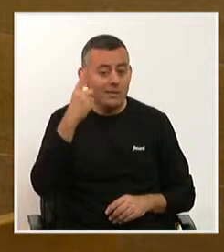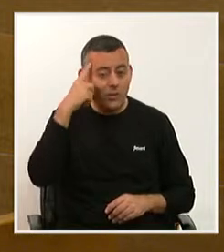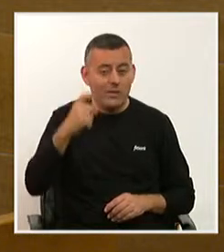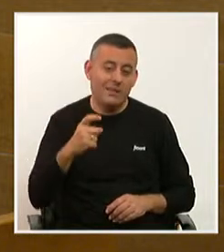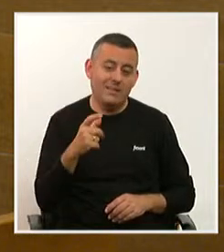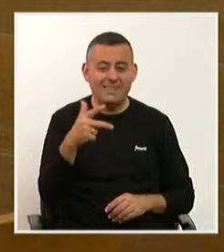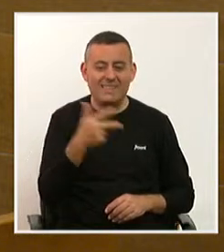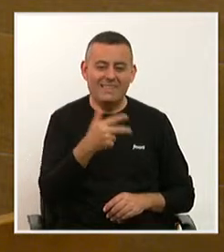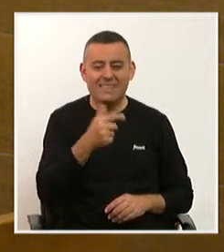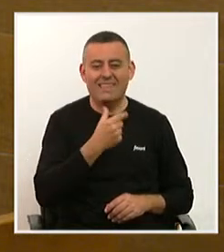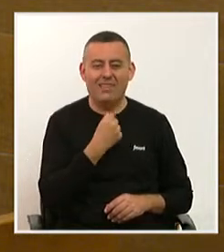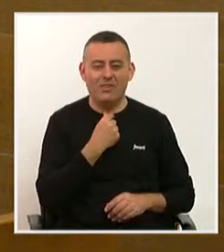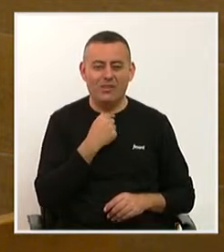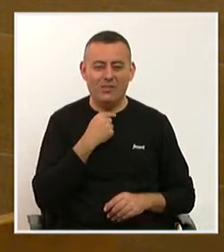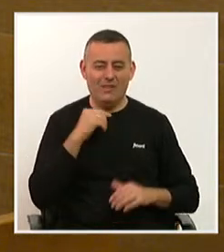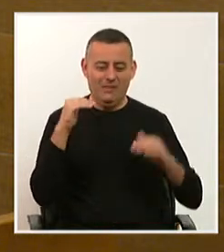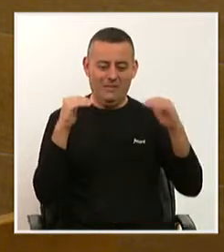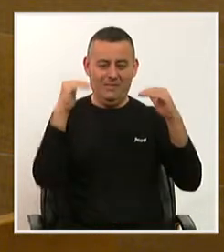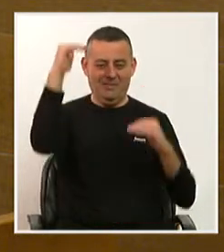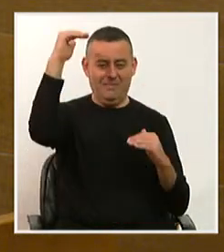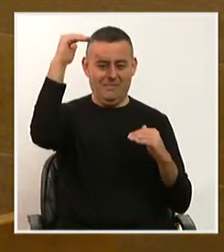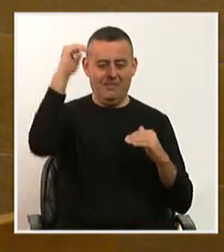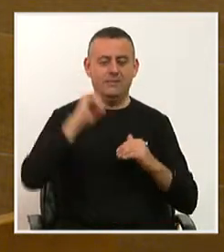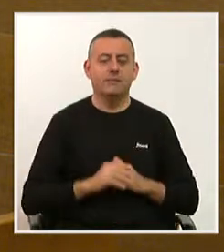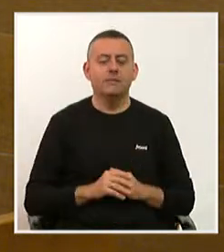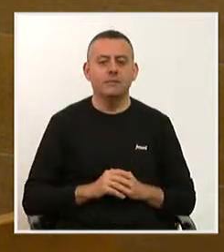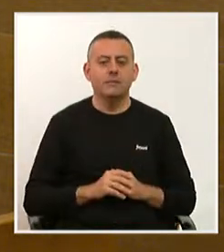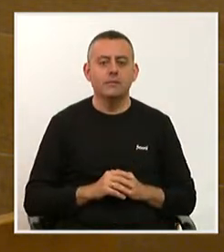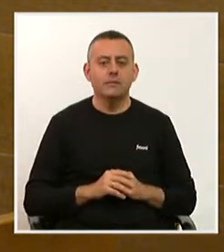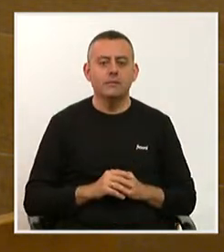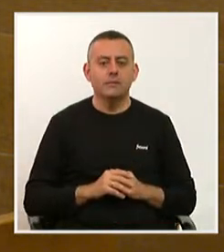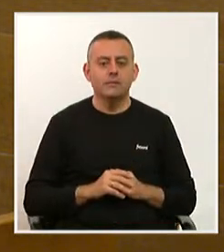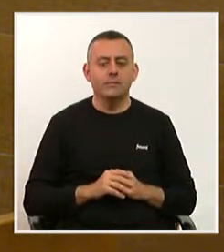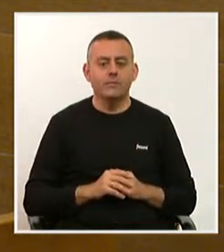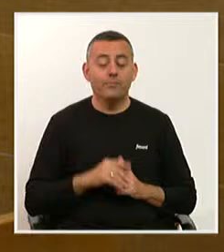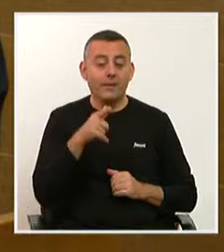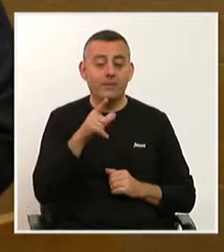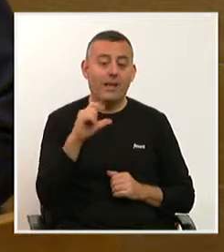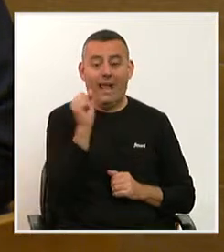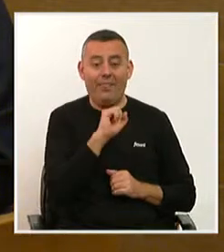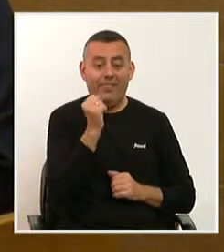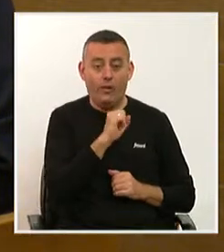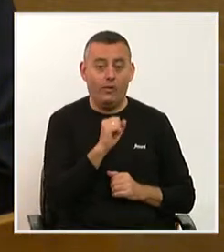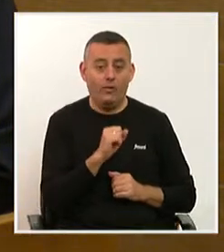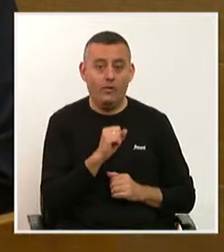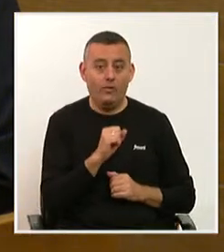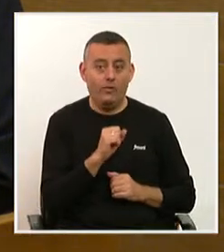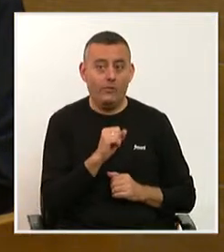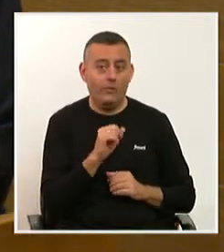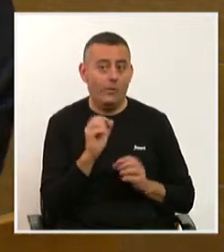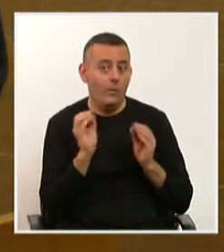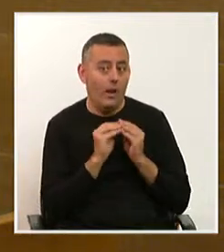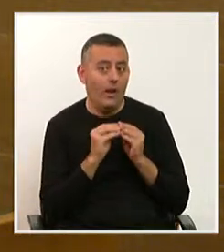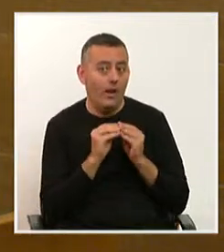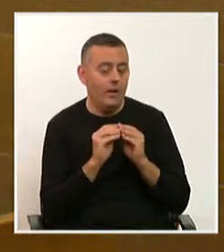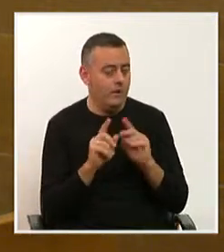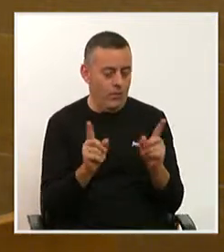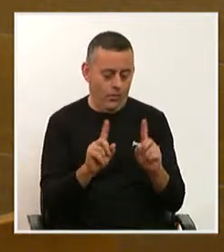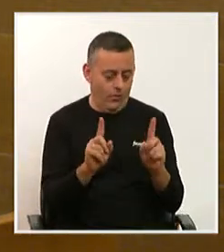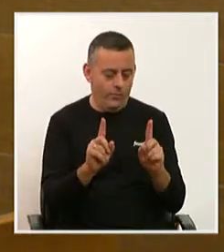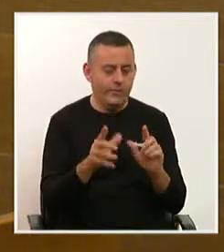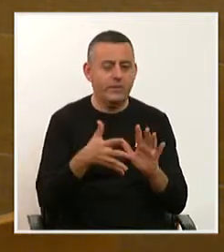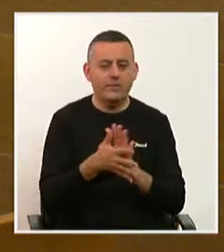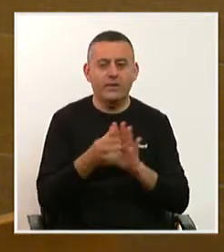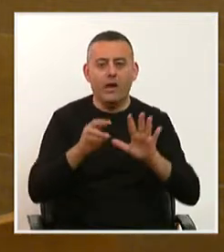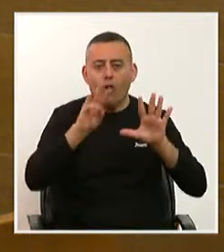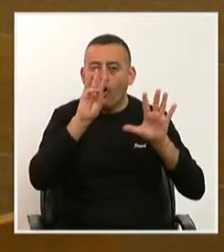nuestra quinta Y esto no se trata de una canción esto se trata del porcentaje de ejecución que durante 8 años los señores de